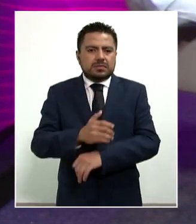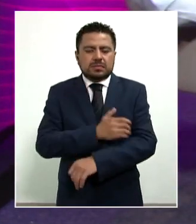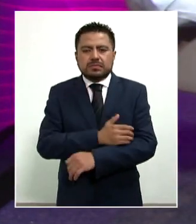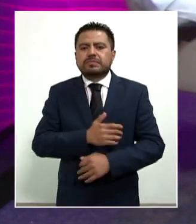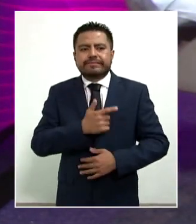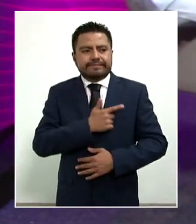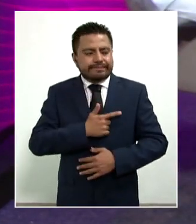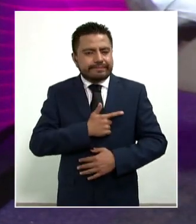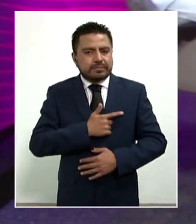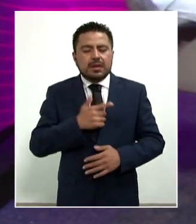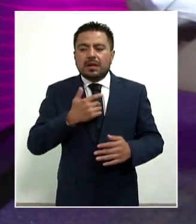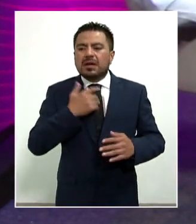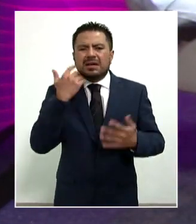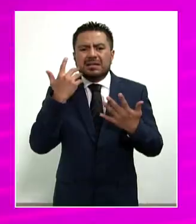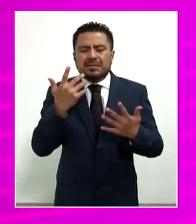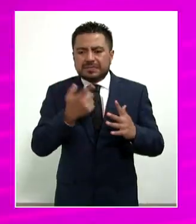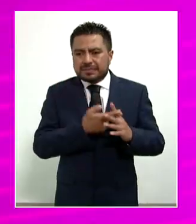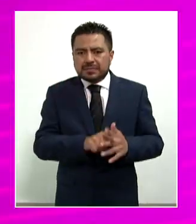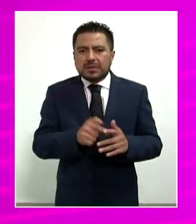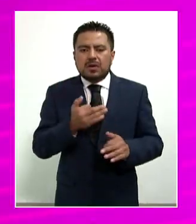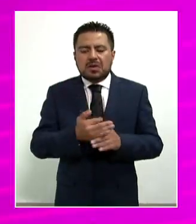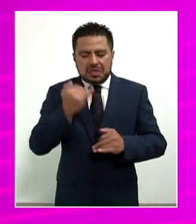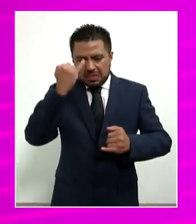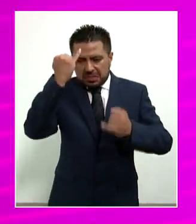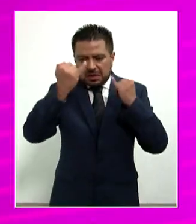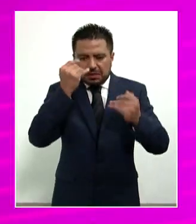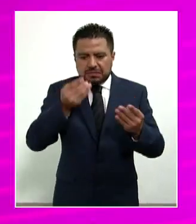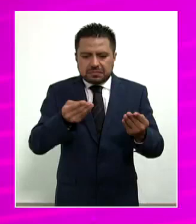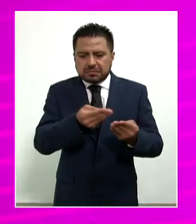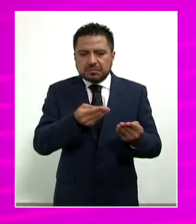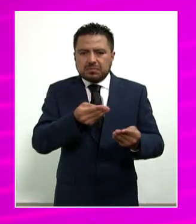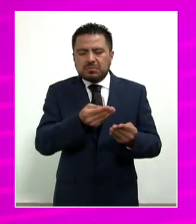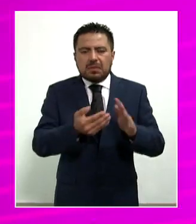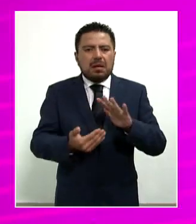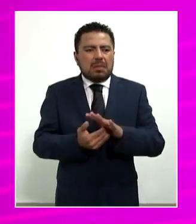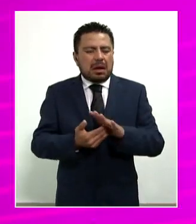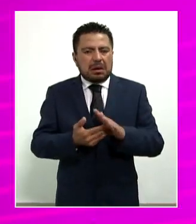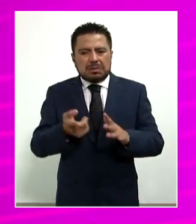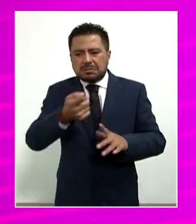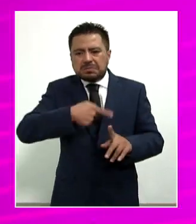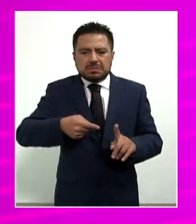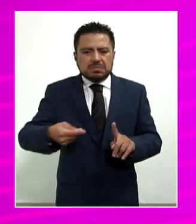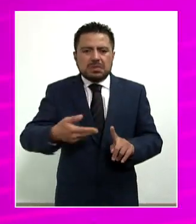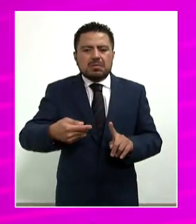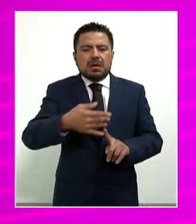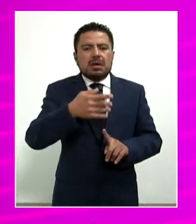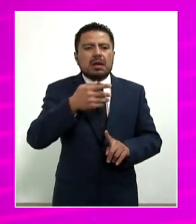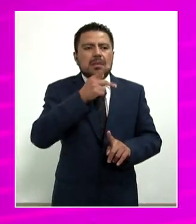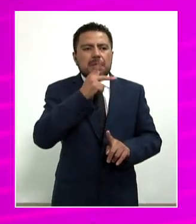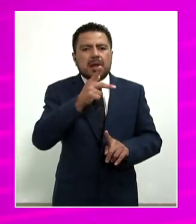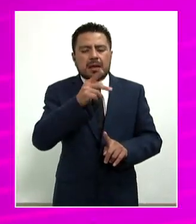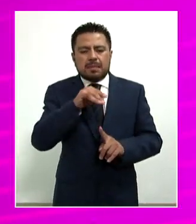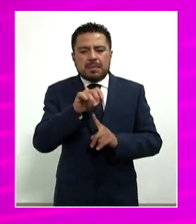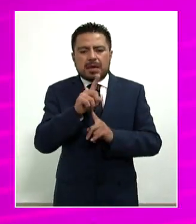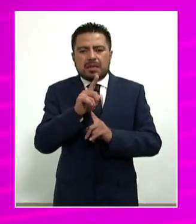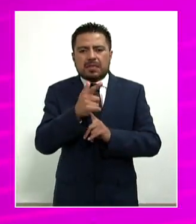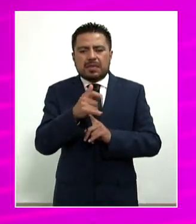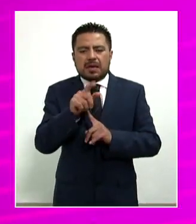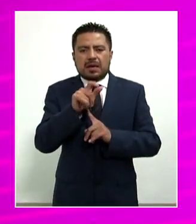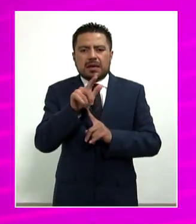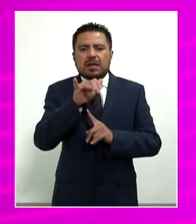Encantado. Quisiera empezar con algunas ideas para ponerlas sobre la mesa y darle la palabra a Magdalena.